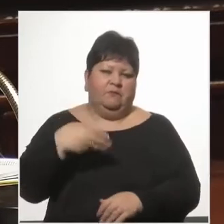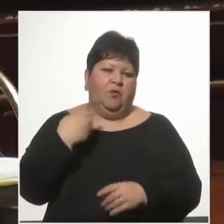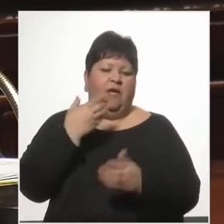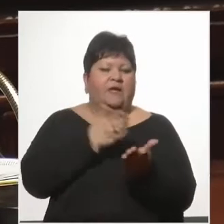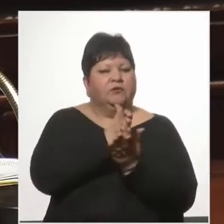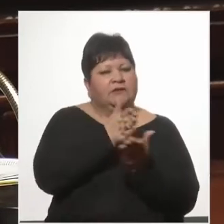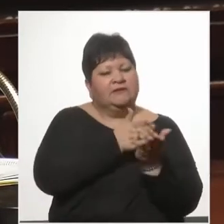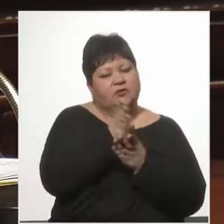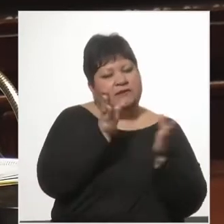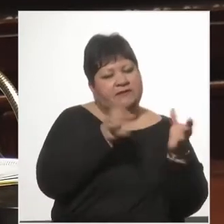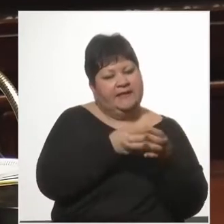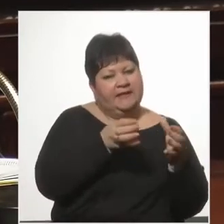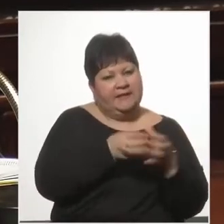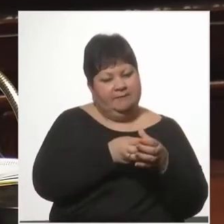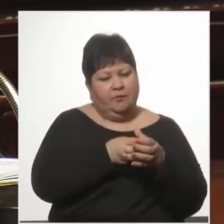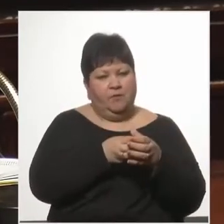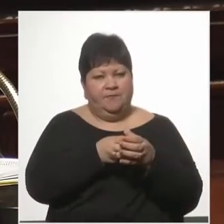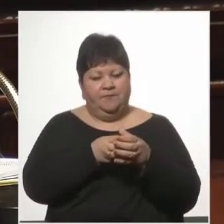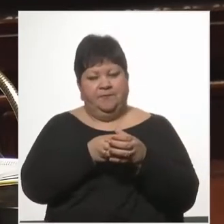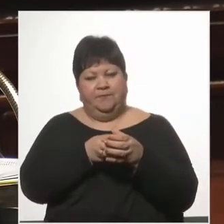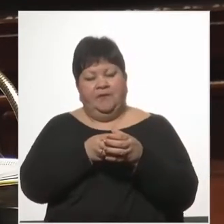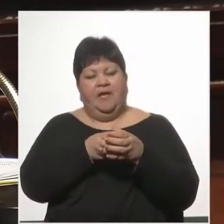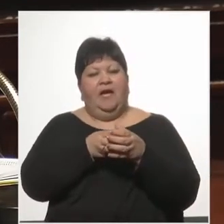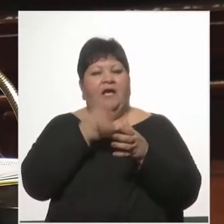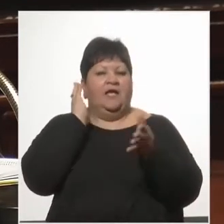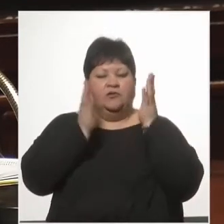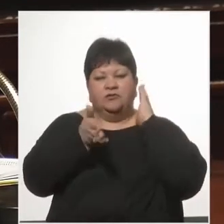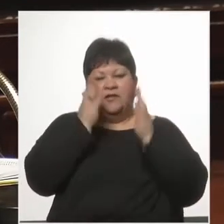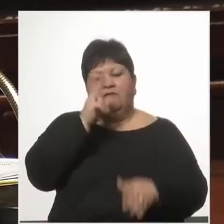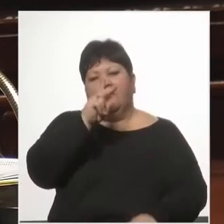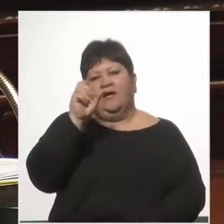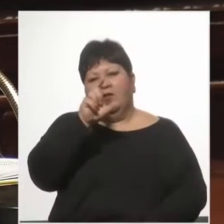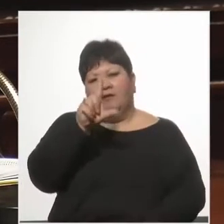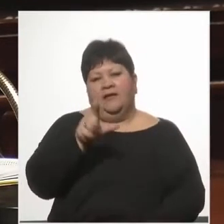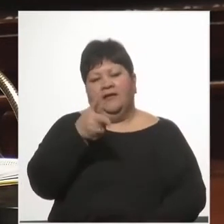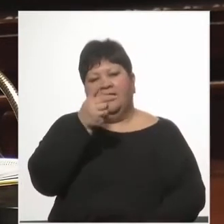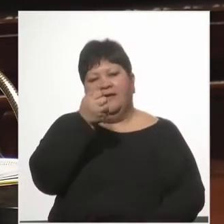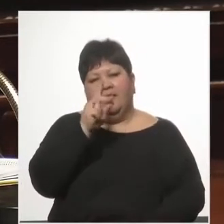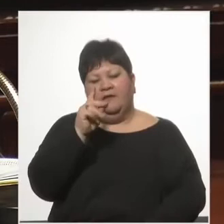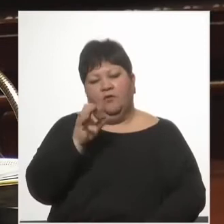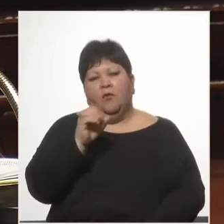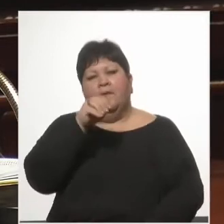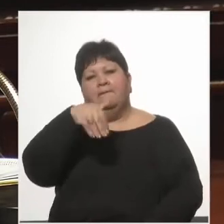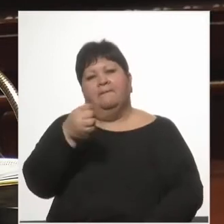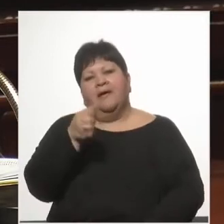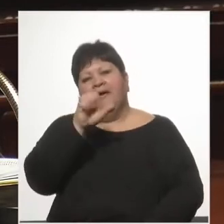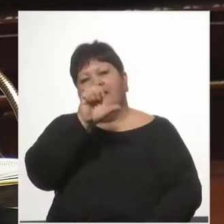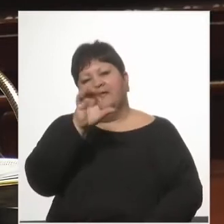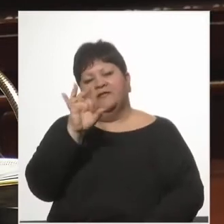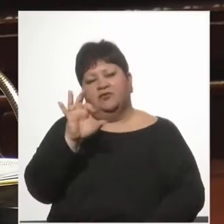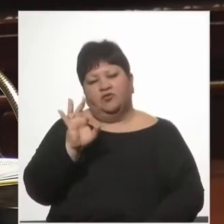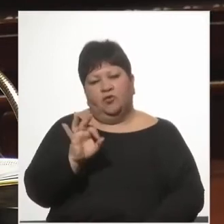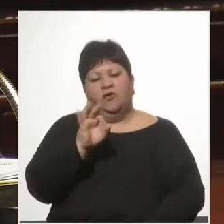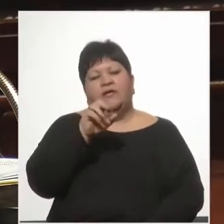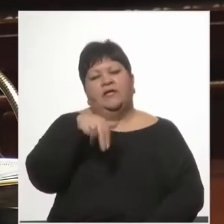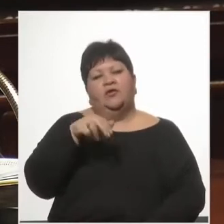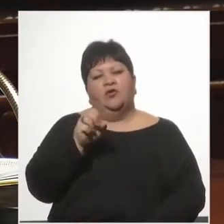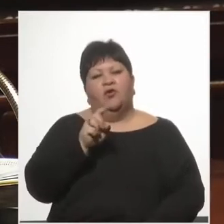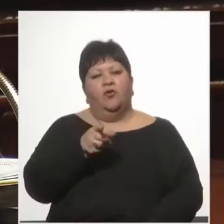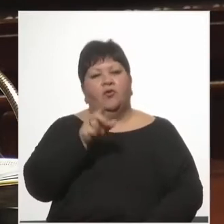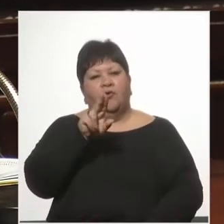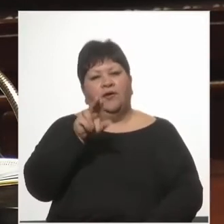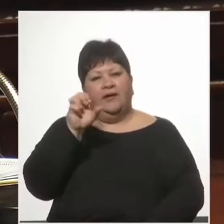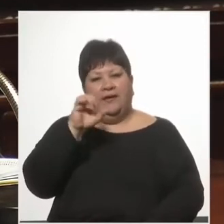y equipos, a los doctores Juan Delgado, Alfredo Maeso y Josefina Nogueira, quienes tuvieron en sus manos el